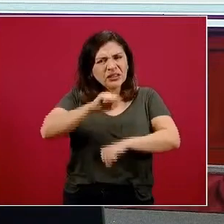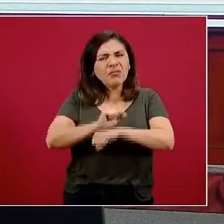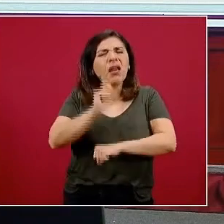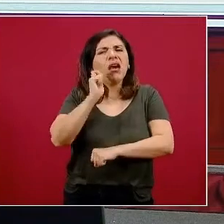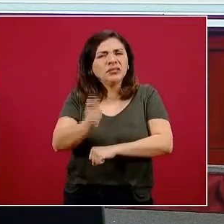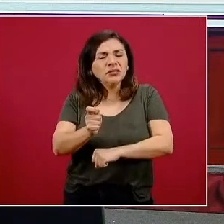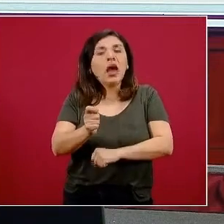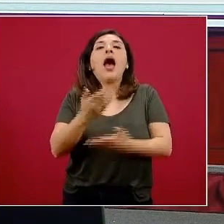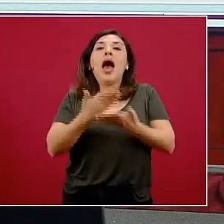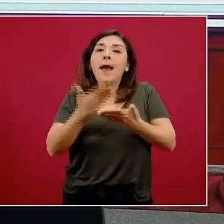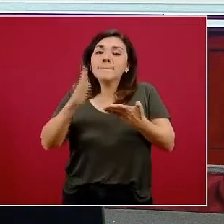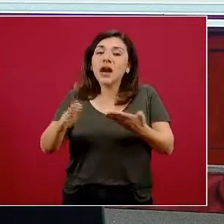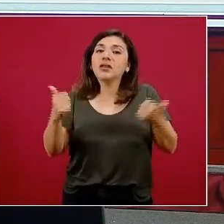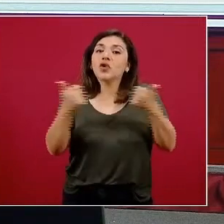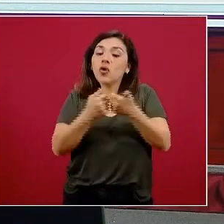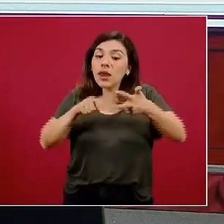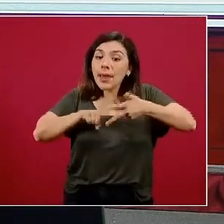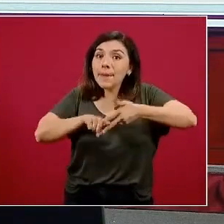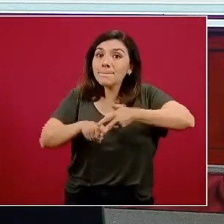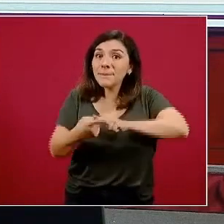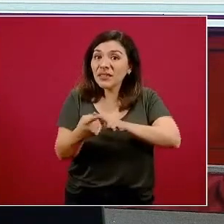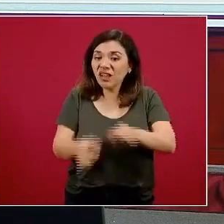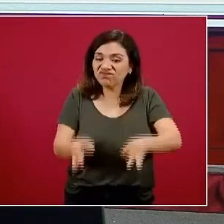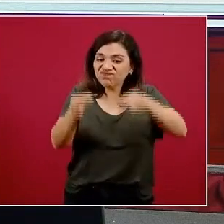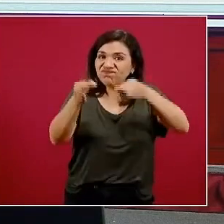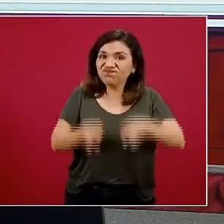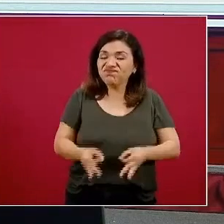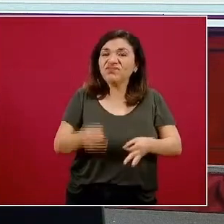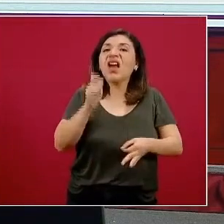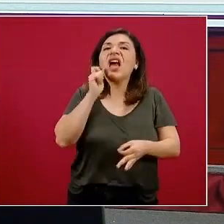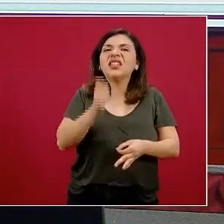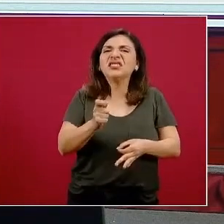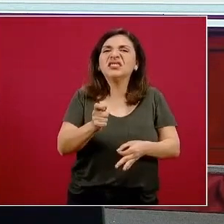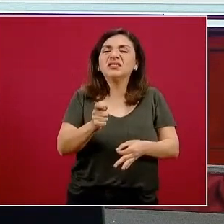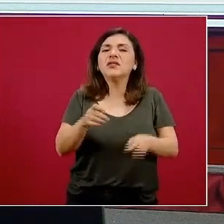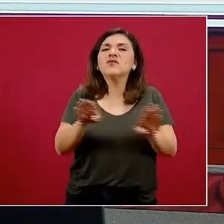que además le da inicio de manera oficial